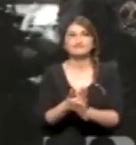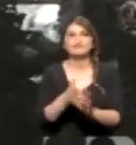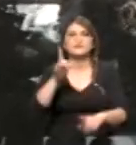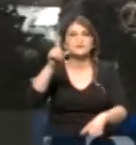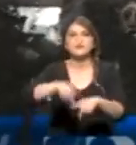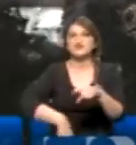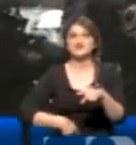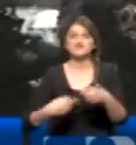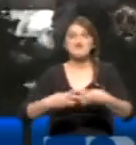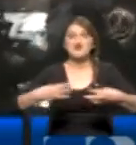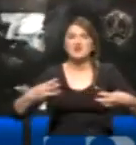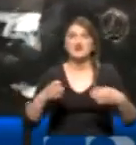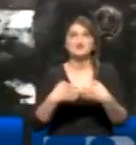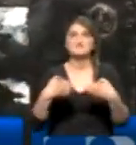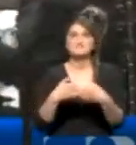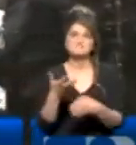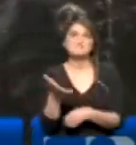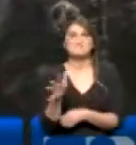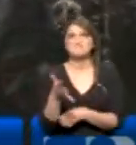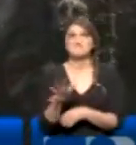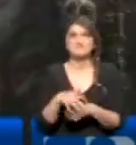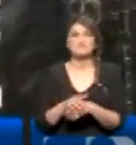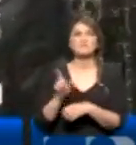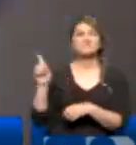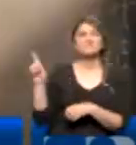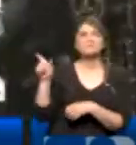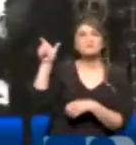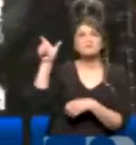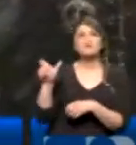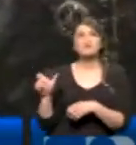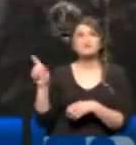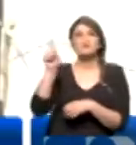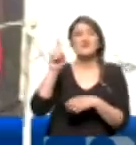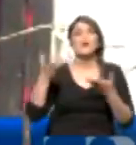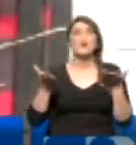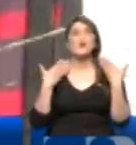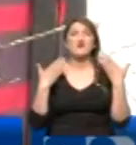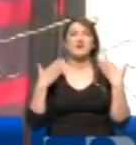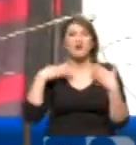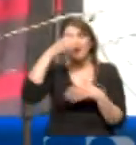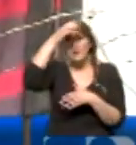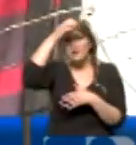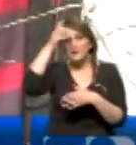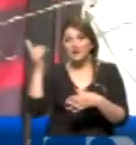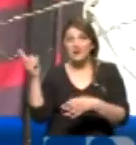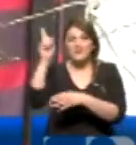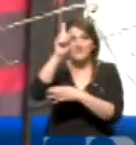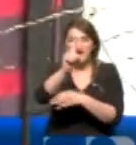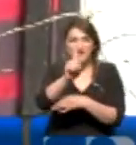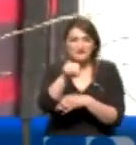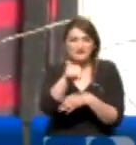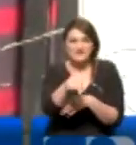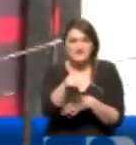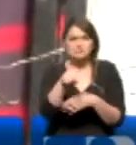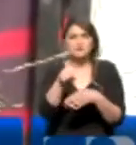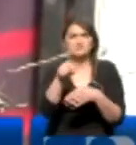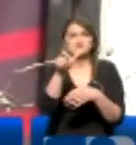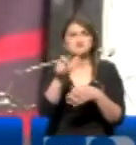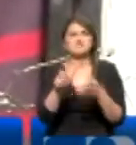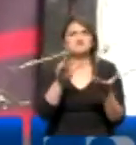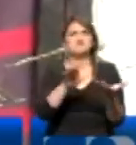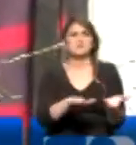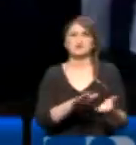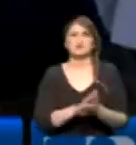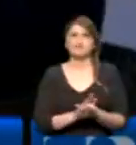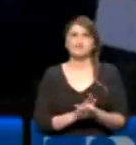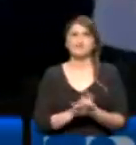una vida más se pierde el interior de una clínica de rehabilitación clan de spinning guayaquil ocurrió la tarde de este miércoles aquí en este noble si todo